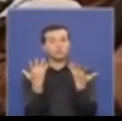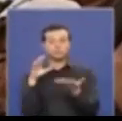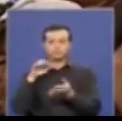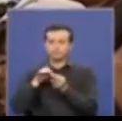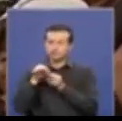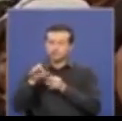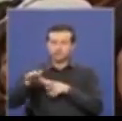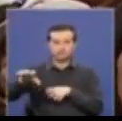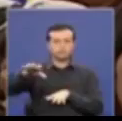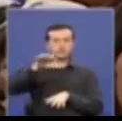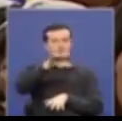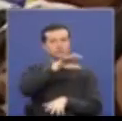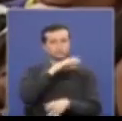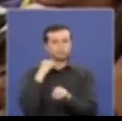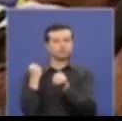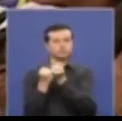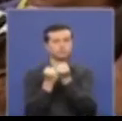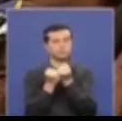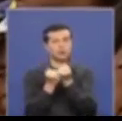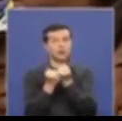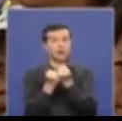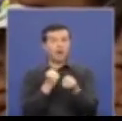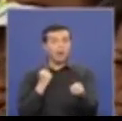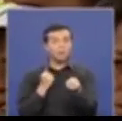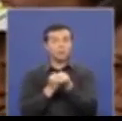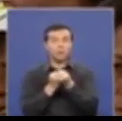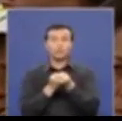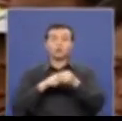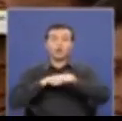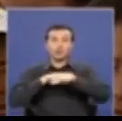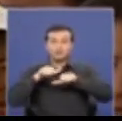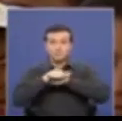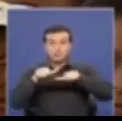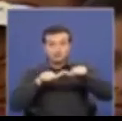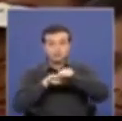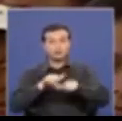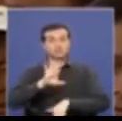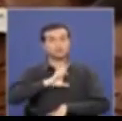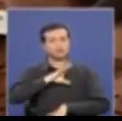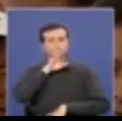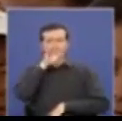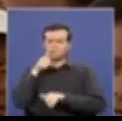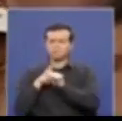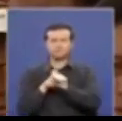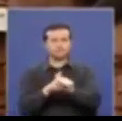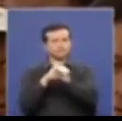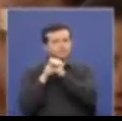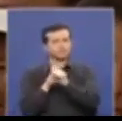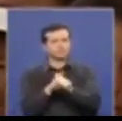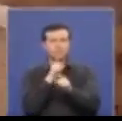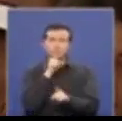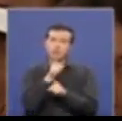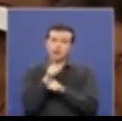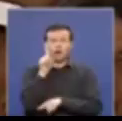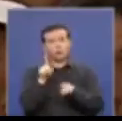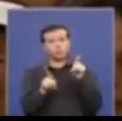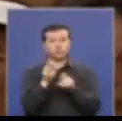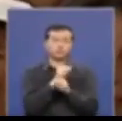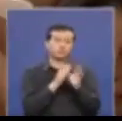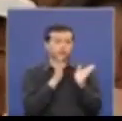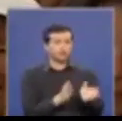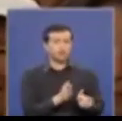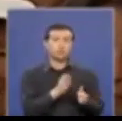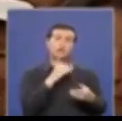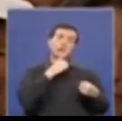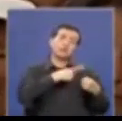cada parroquia, de manera que la asistencia sea cercana, permanente, que no tengamos funcionarios que viajan